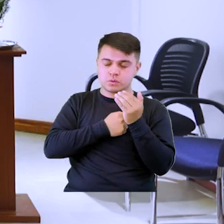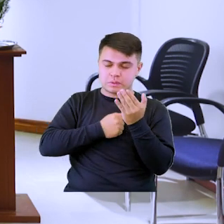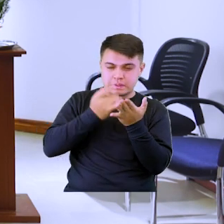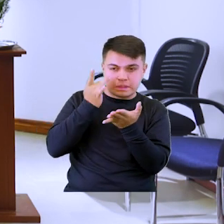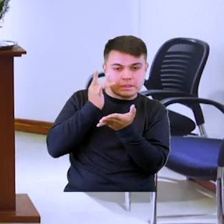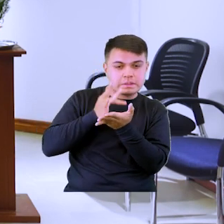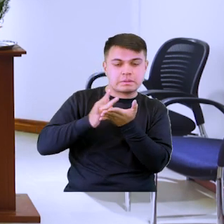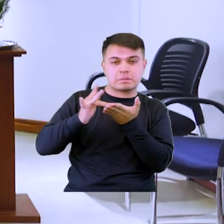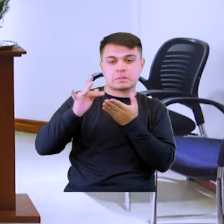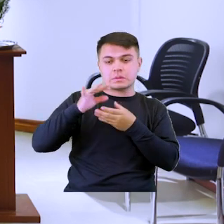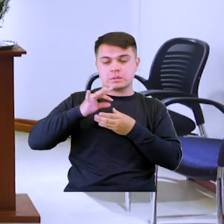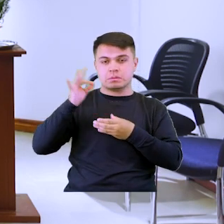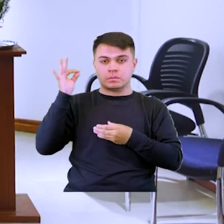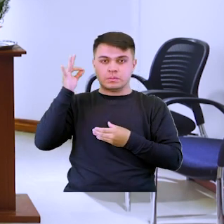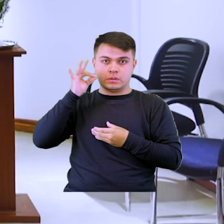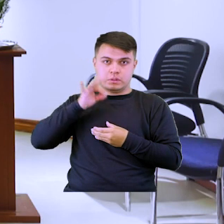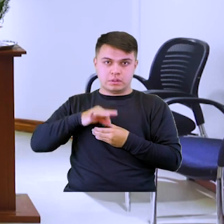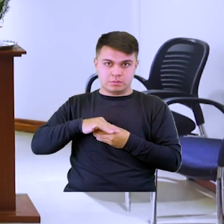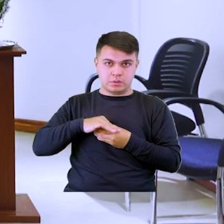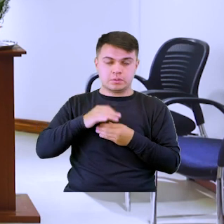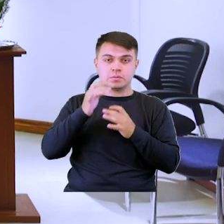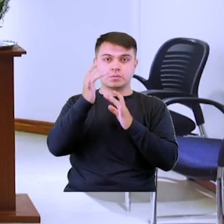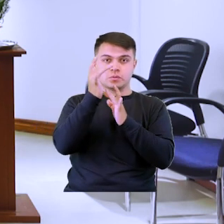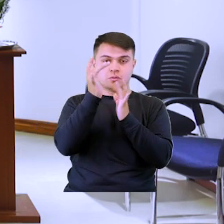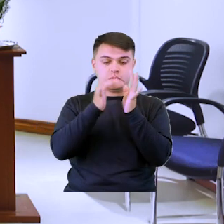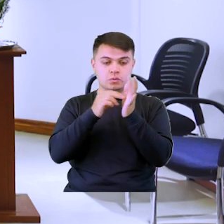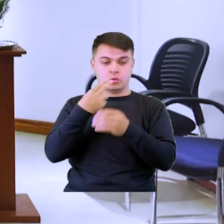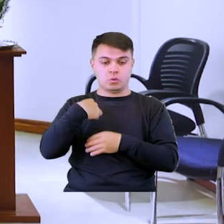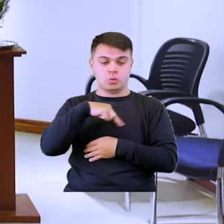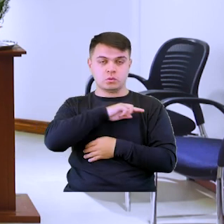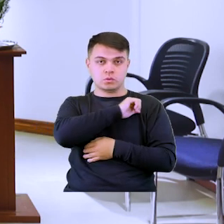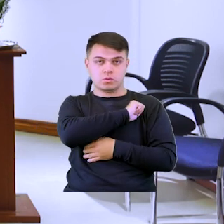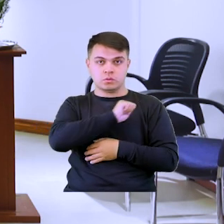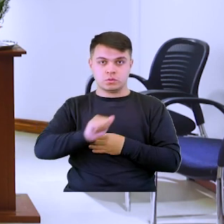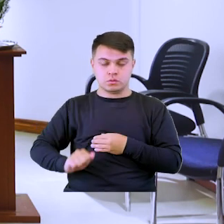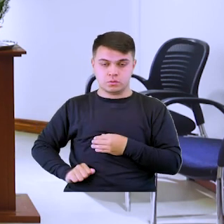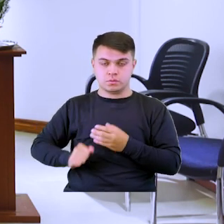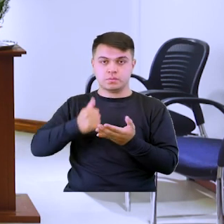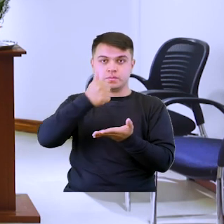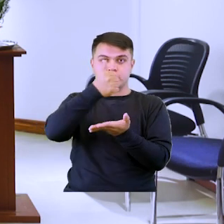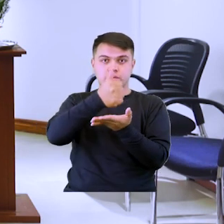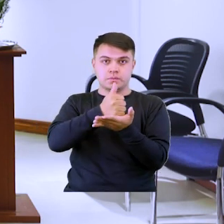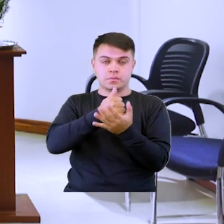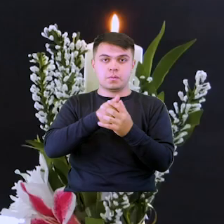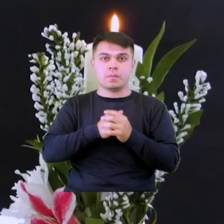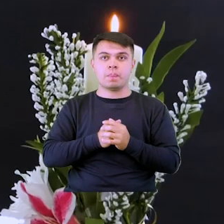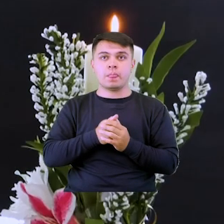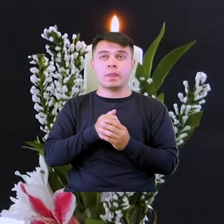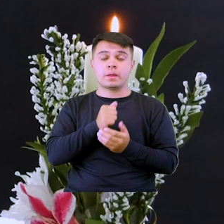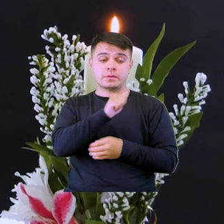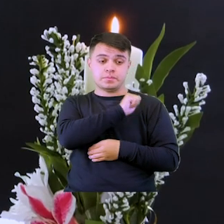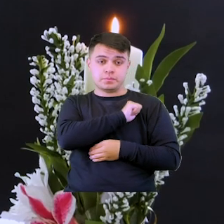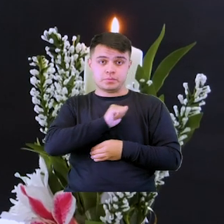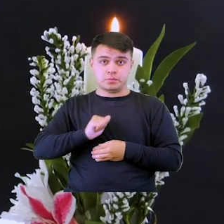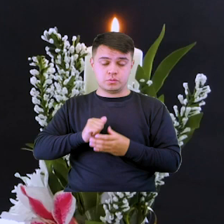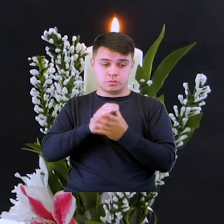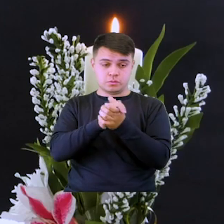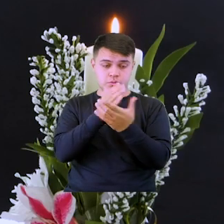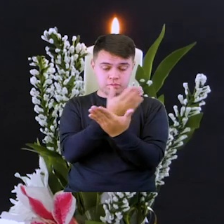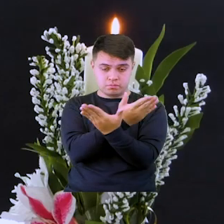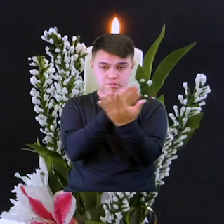sacrificio eucarístico, por Jesucristo nuestro Señor. Amén. El Señor esté con ustedes. Con su